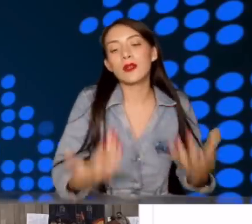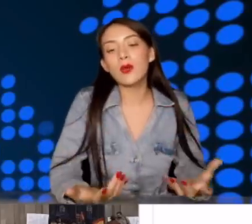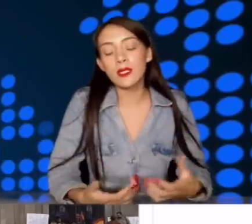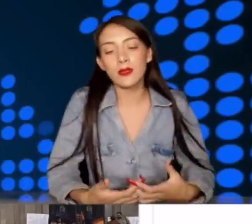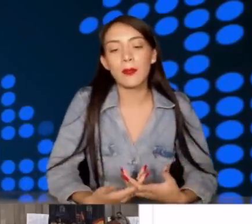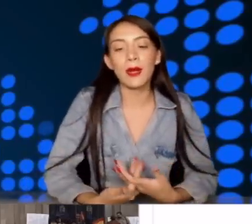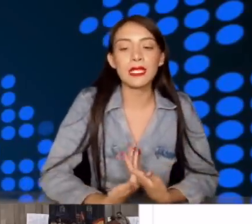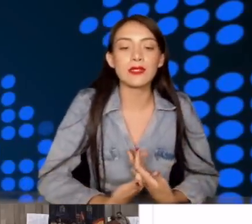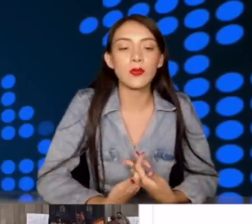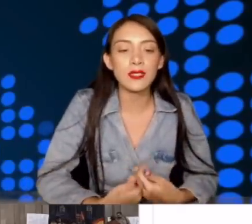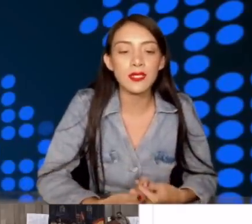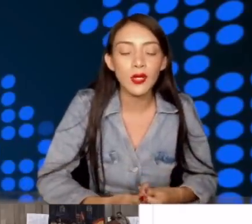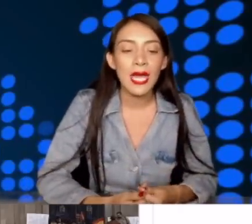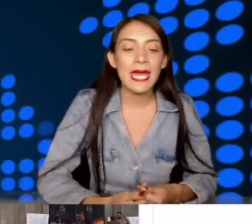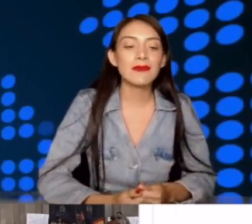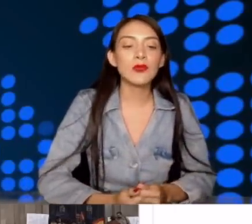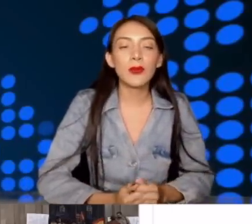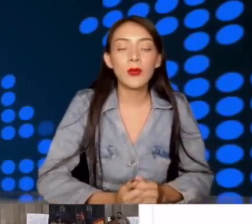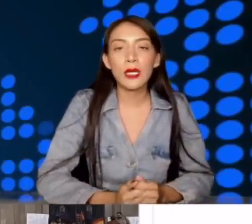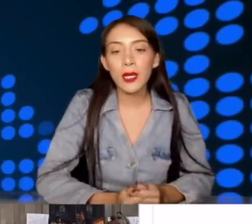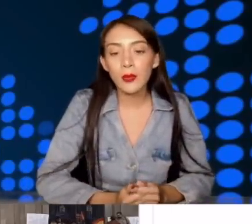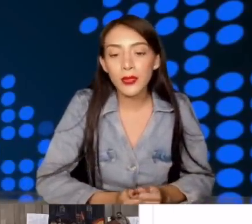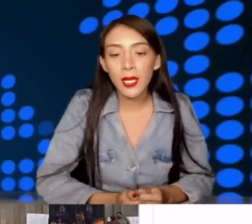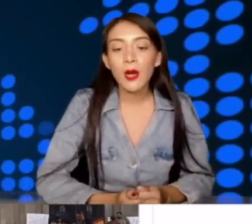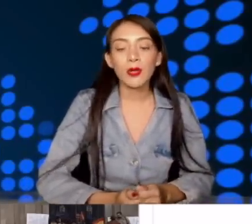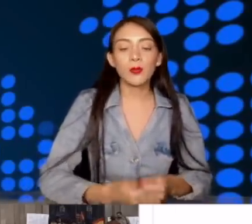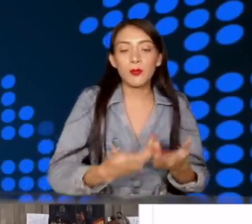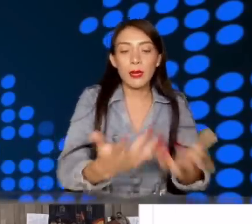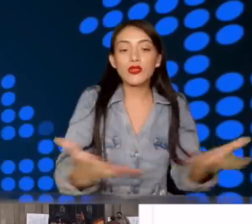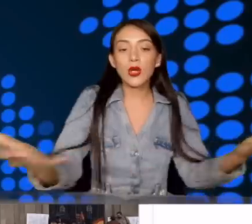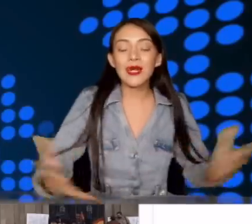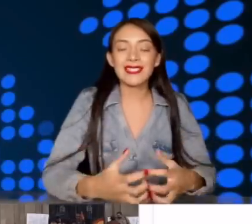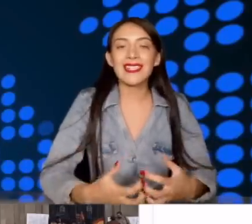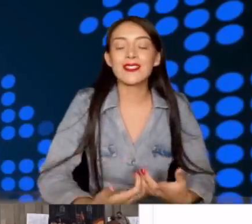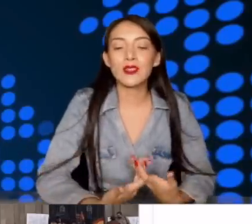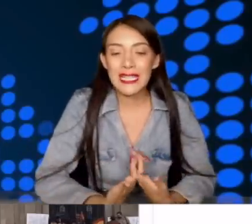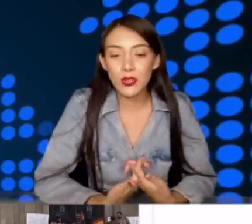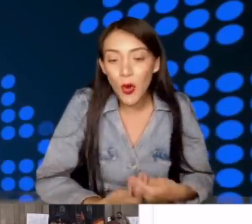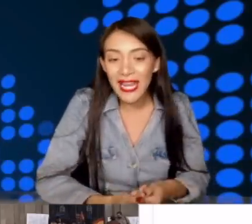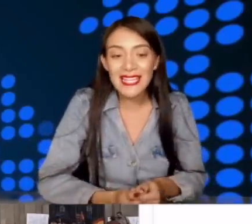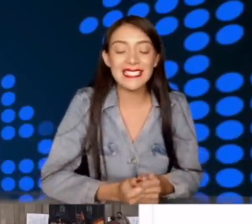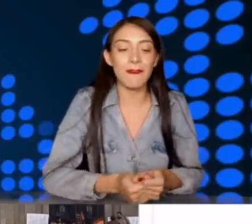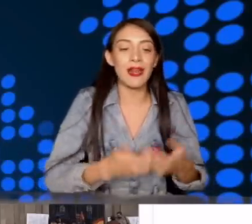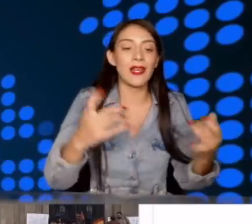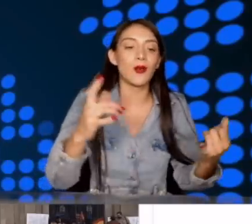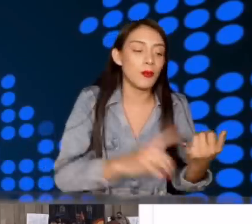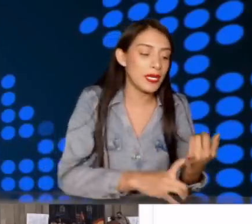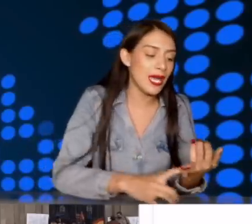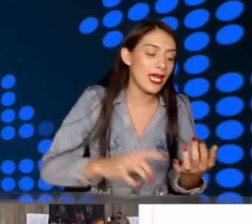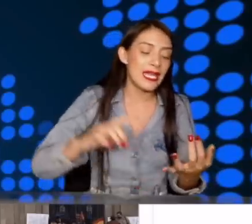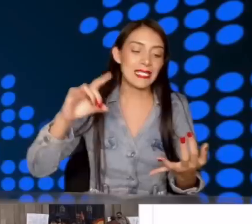las consecuencias o los que pagan las consecuencias de esto es el mismo pueblo boliviano, porque, bueno, vemos cómo las calles solas, se frena